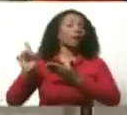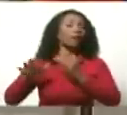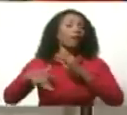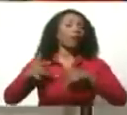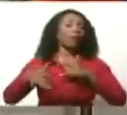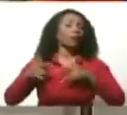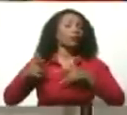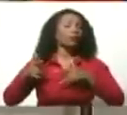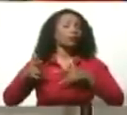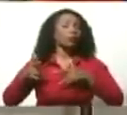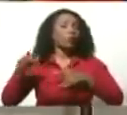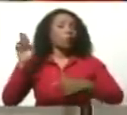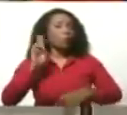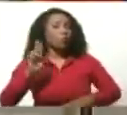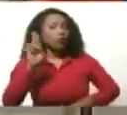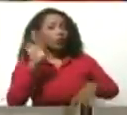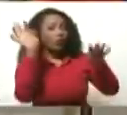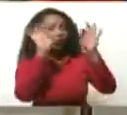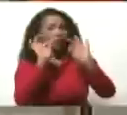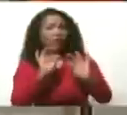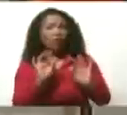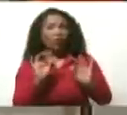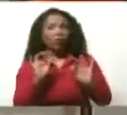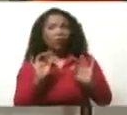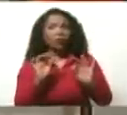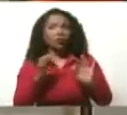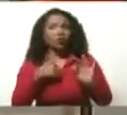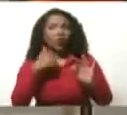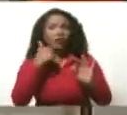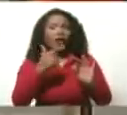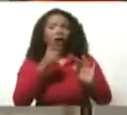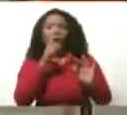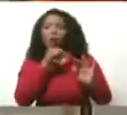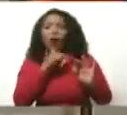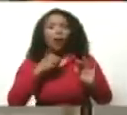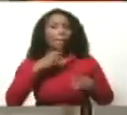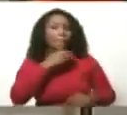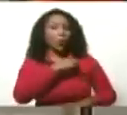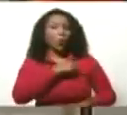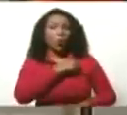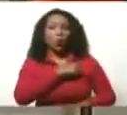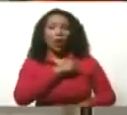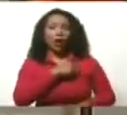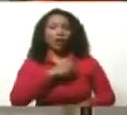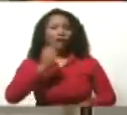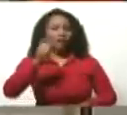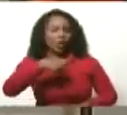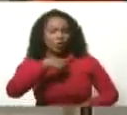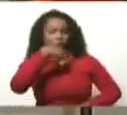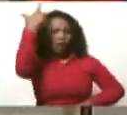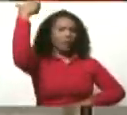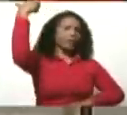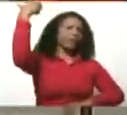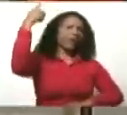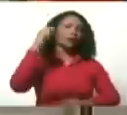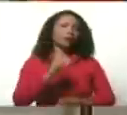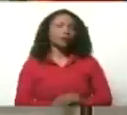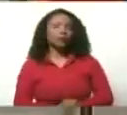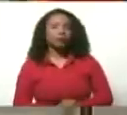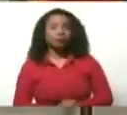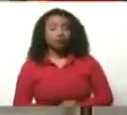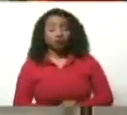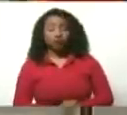acciones utilizando de manera, yo diría, inmoral, vergonzosa,